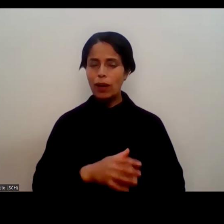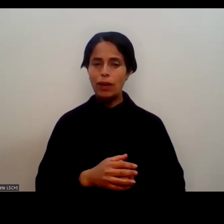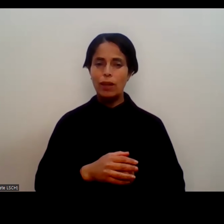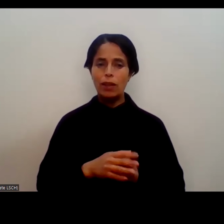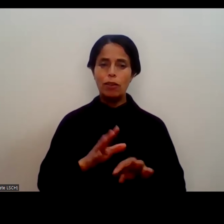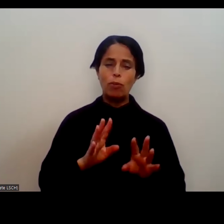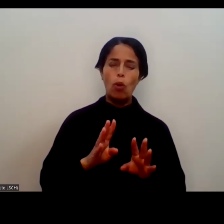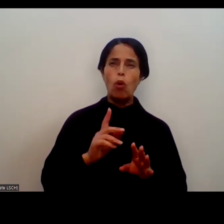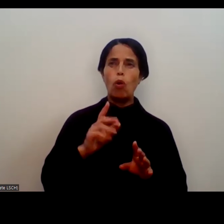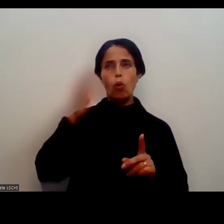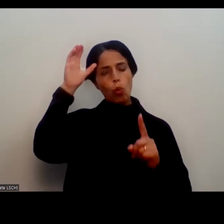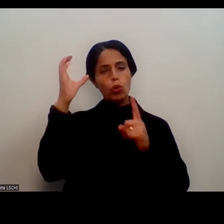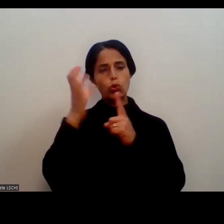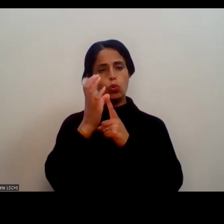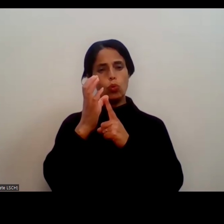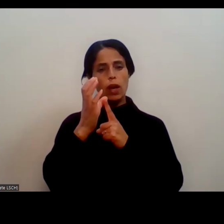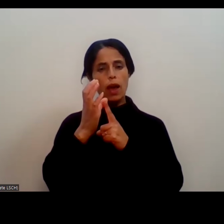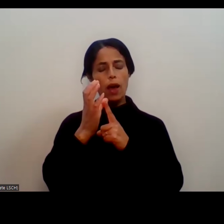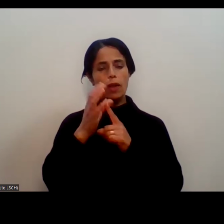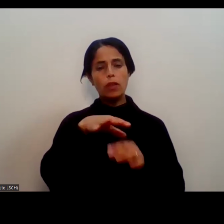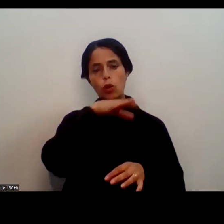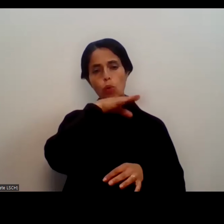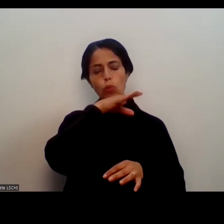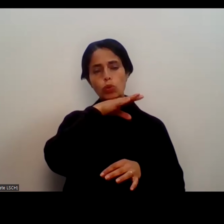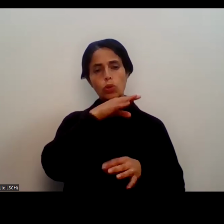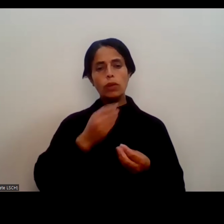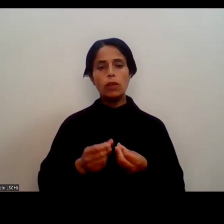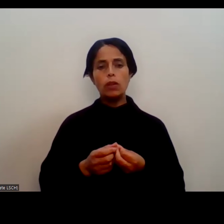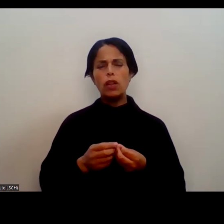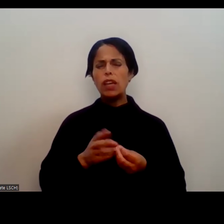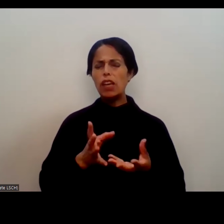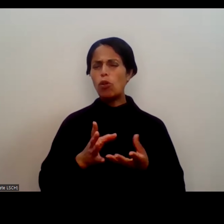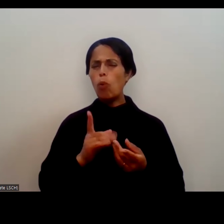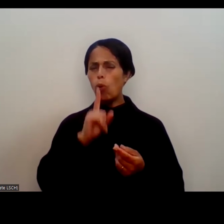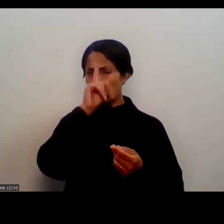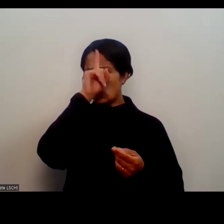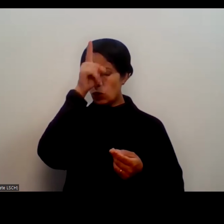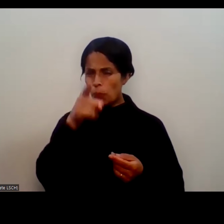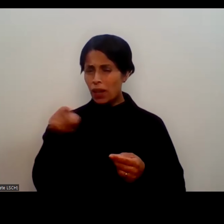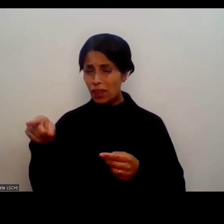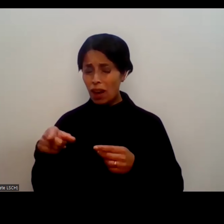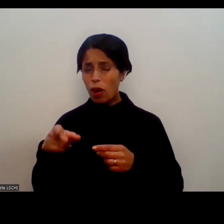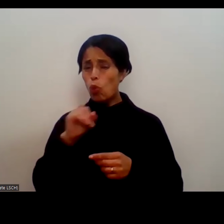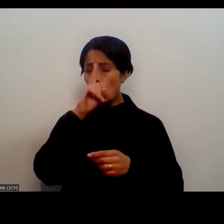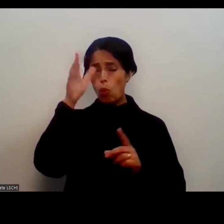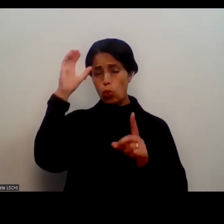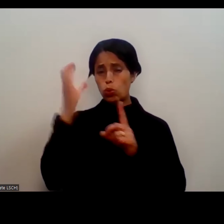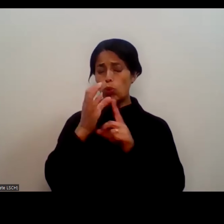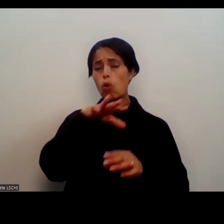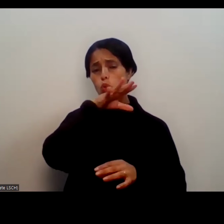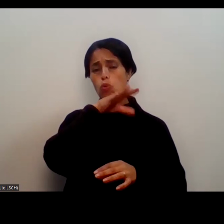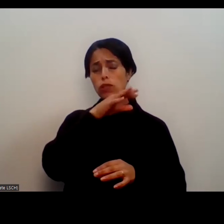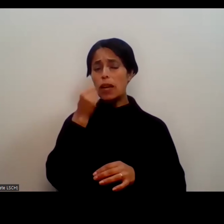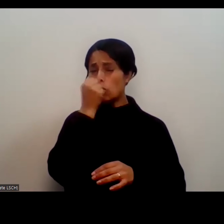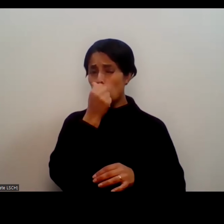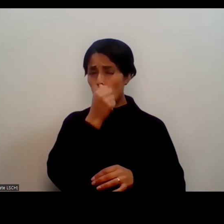estas culturas el consumo de sustancias alucinógenas. Ah, es común entre estas culturas el consumo de sustancias